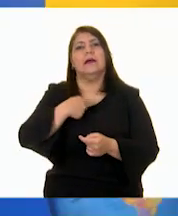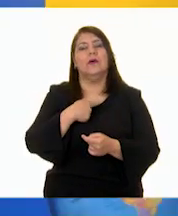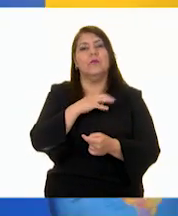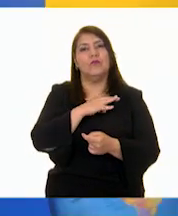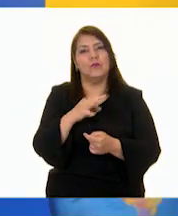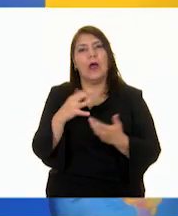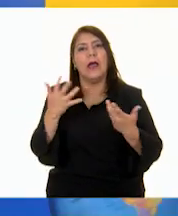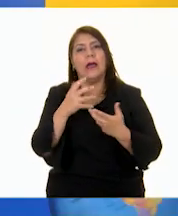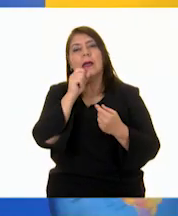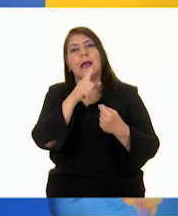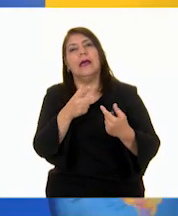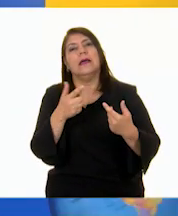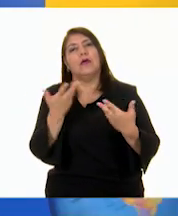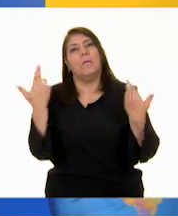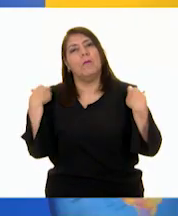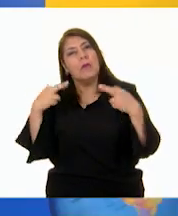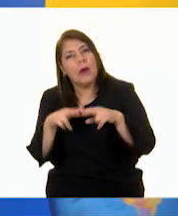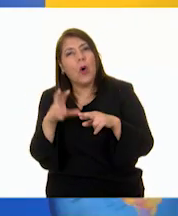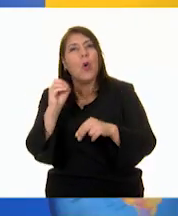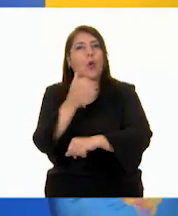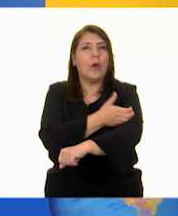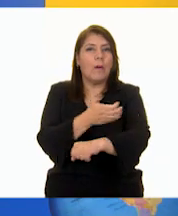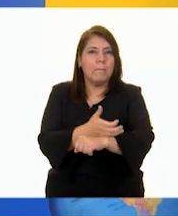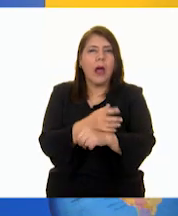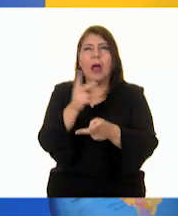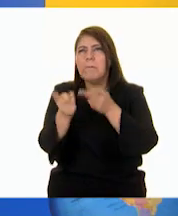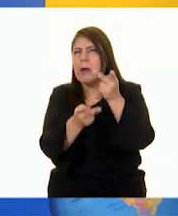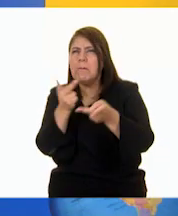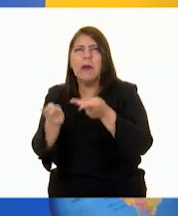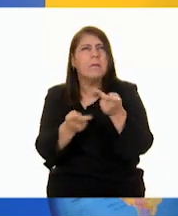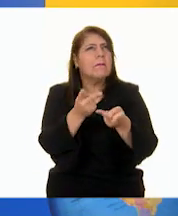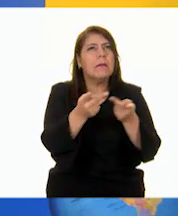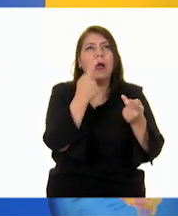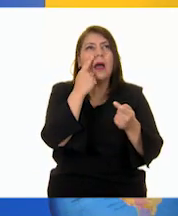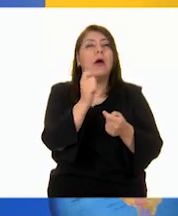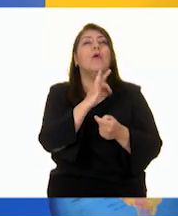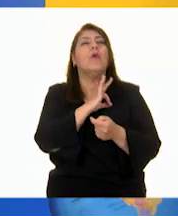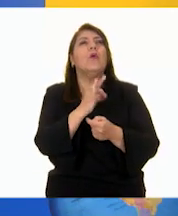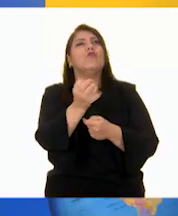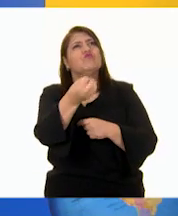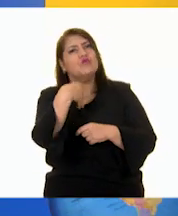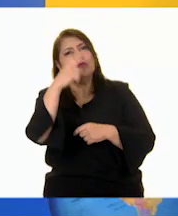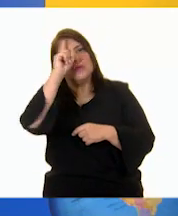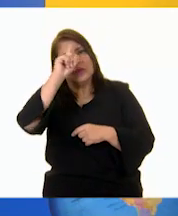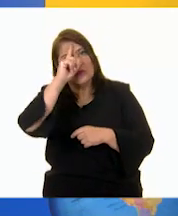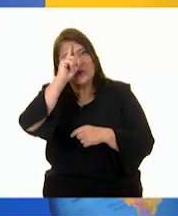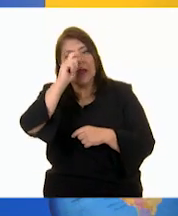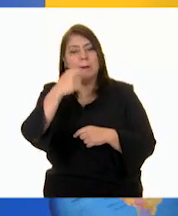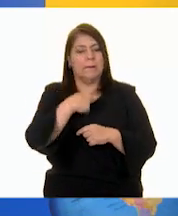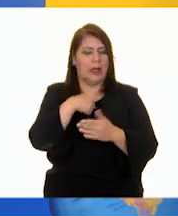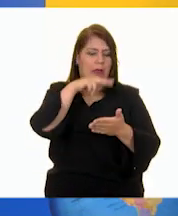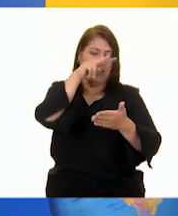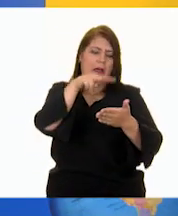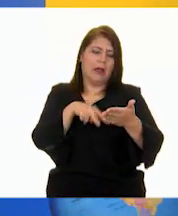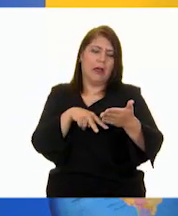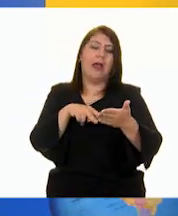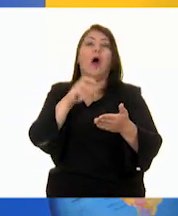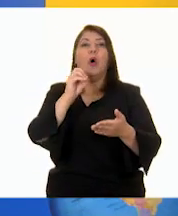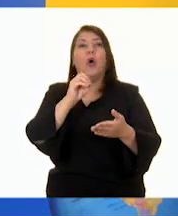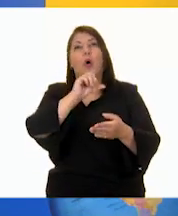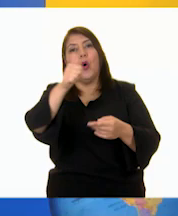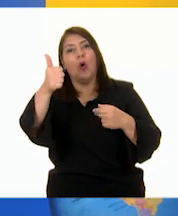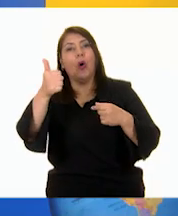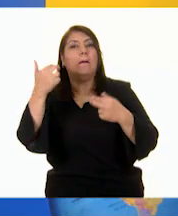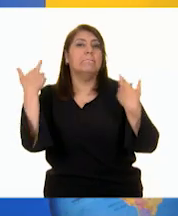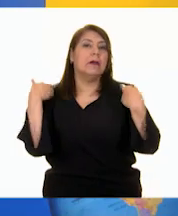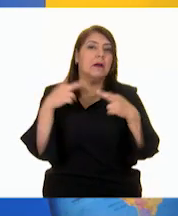con su profesor y sus compañeros. Consideren las sugerencias, tanto las derivadas de su propia observación como las sugeridas por